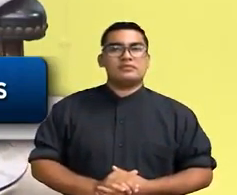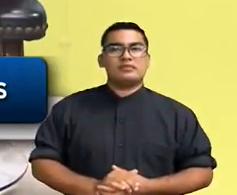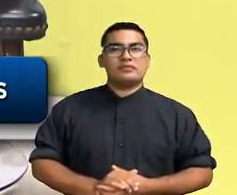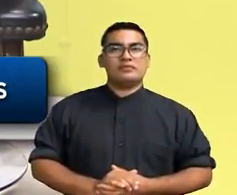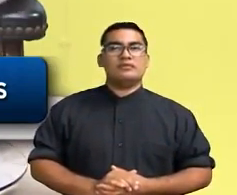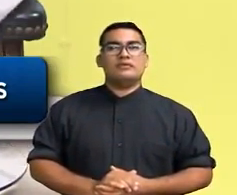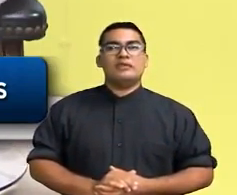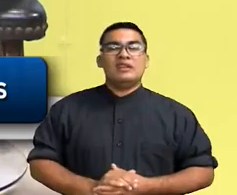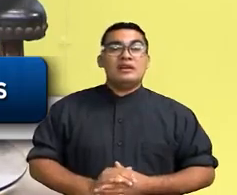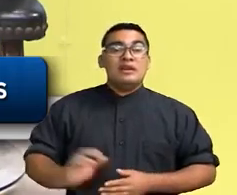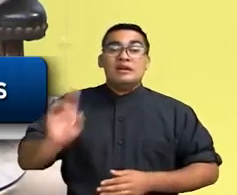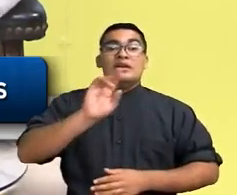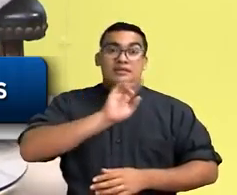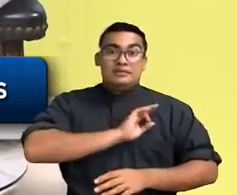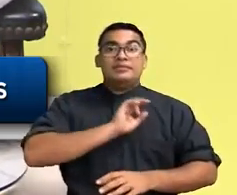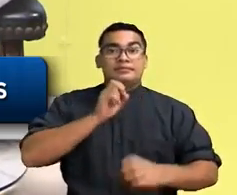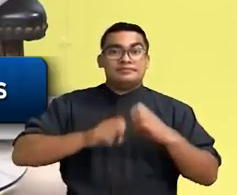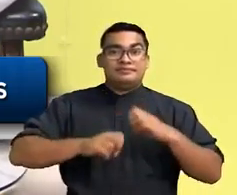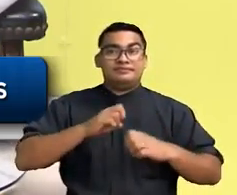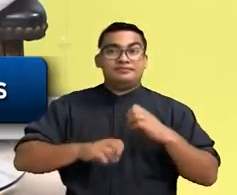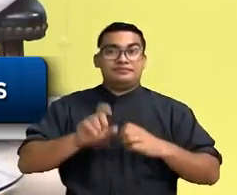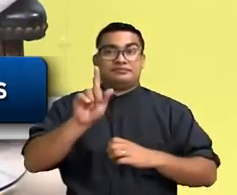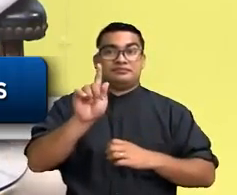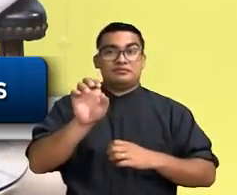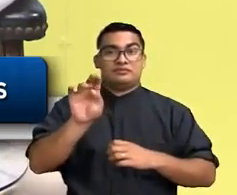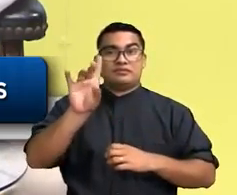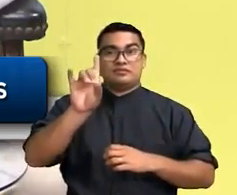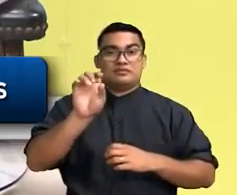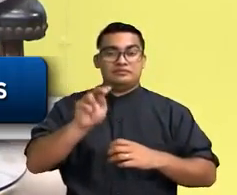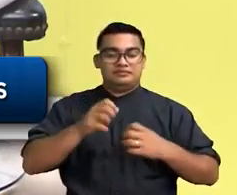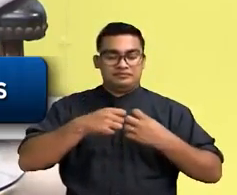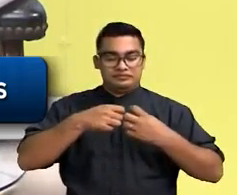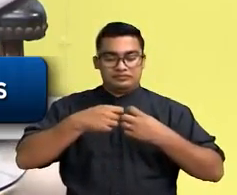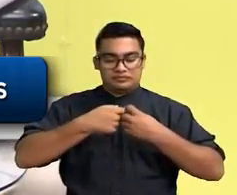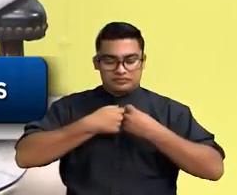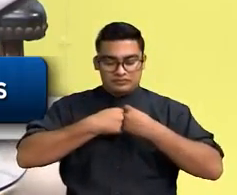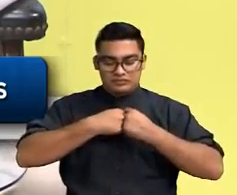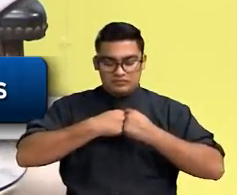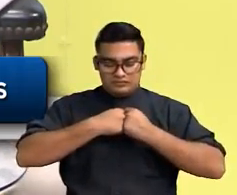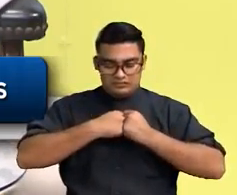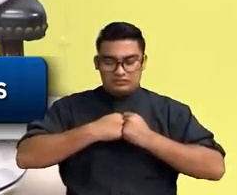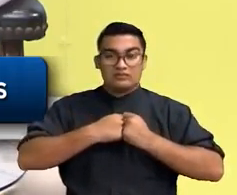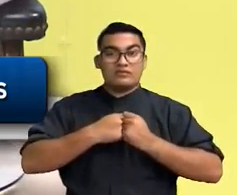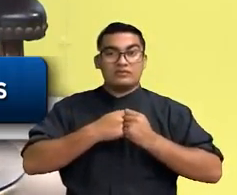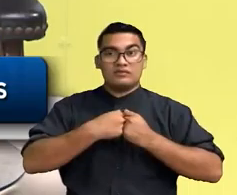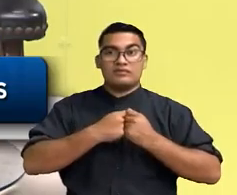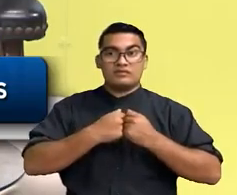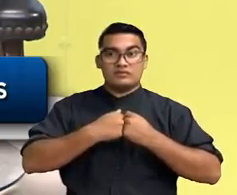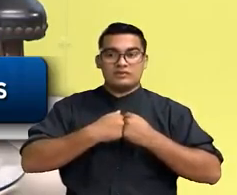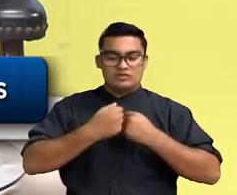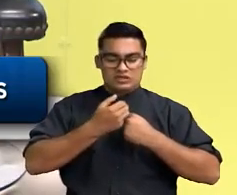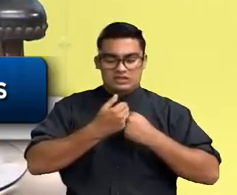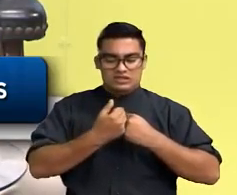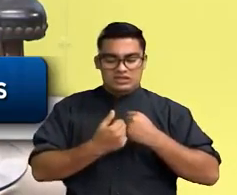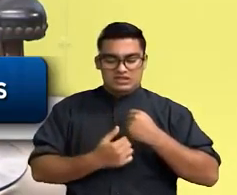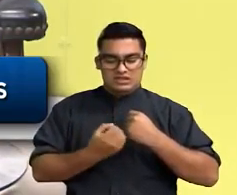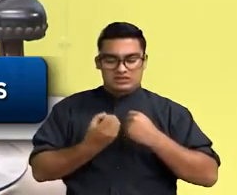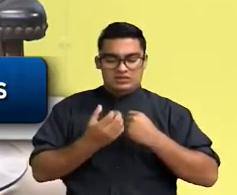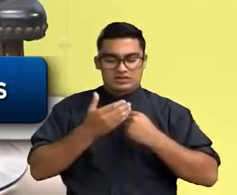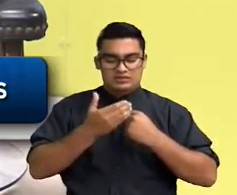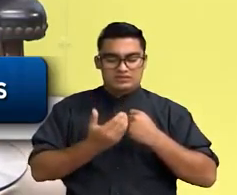una afectación del tendón, toda la cascada inflamatoria llega a esa